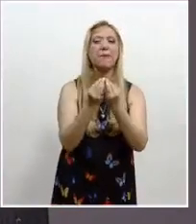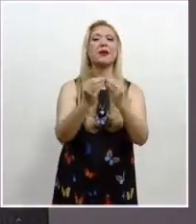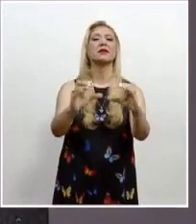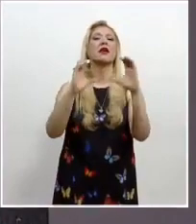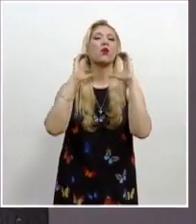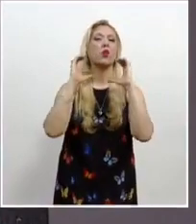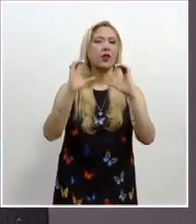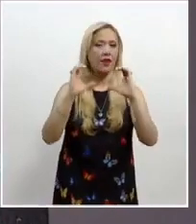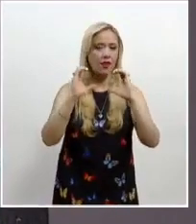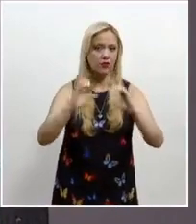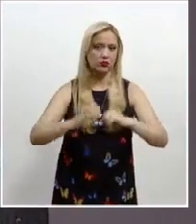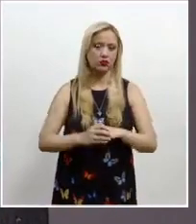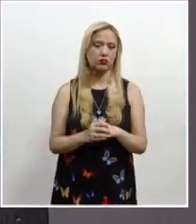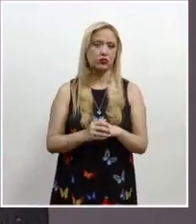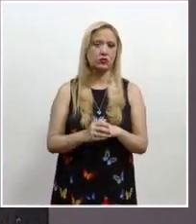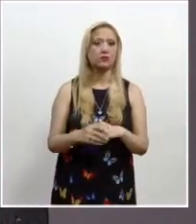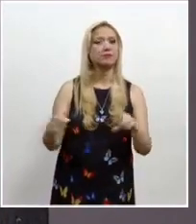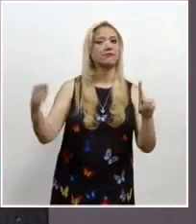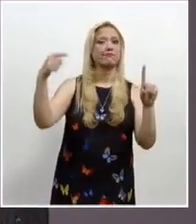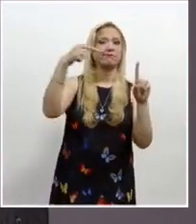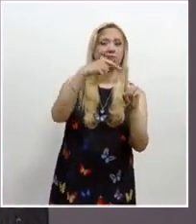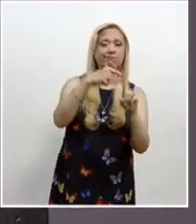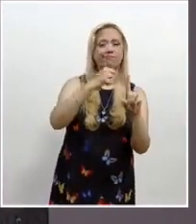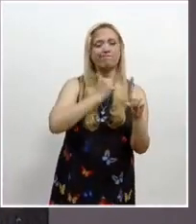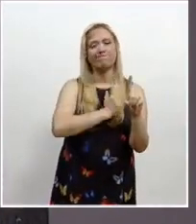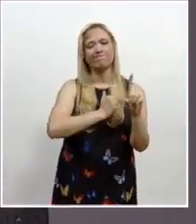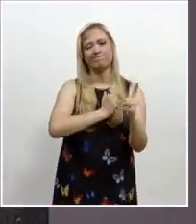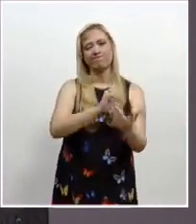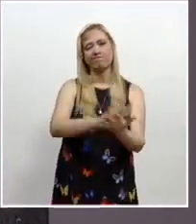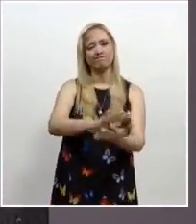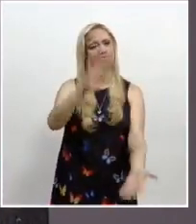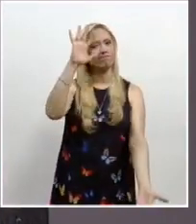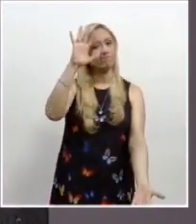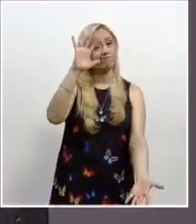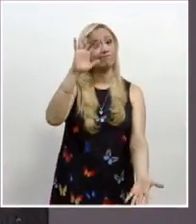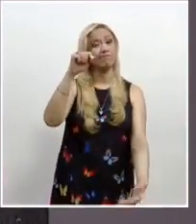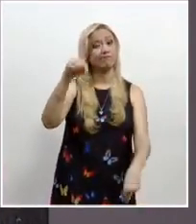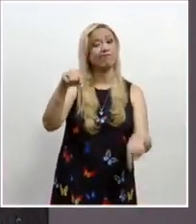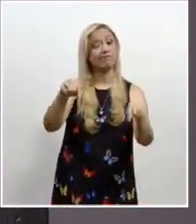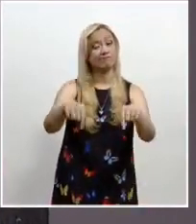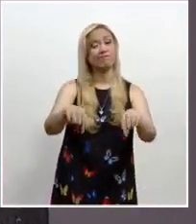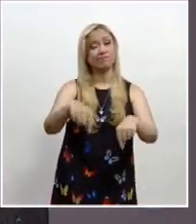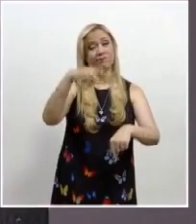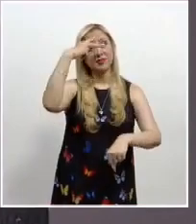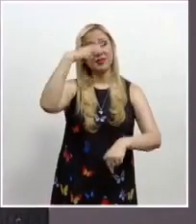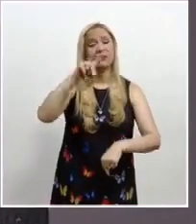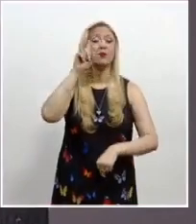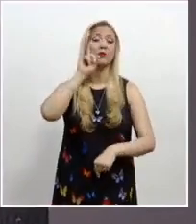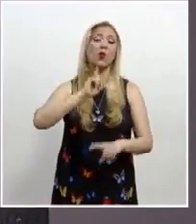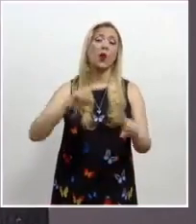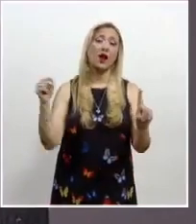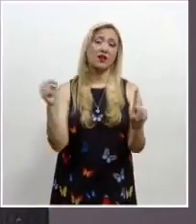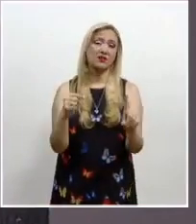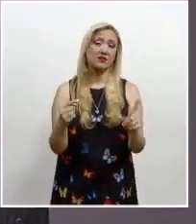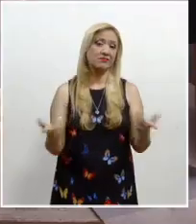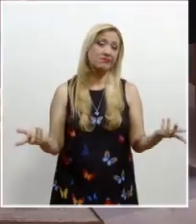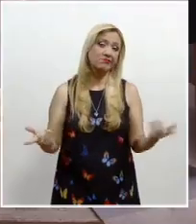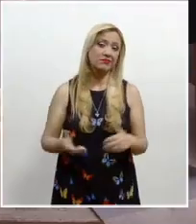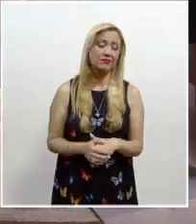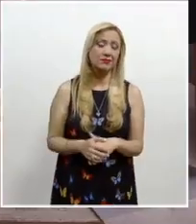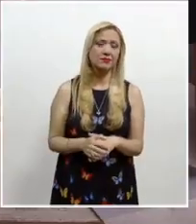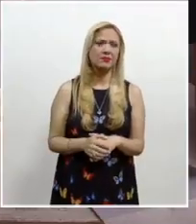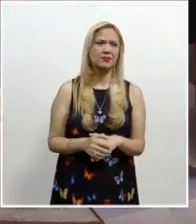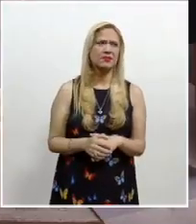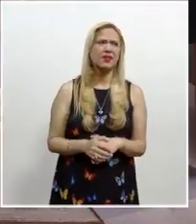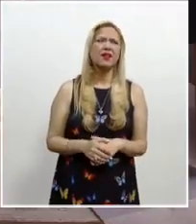acciones de cuidados que recaen lamentablemente en este momento en el país en las mujeres. Magistrada, ¿por qué